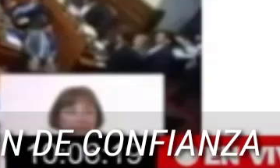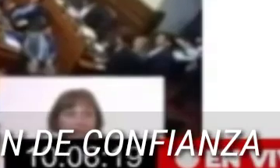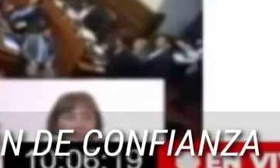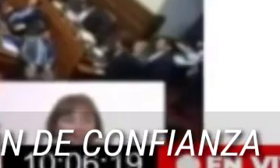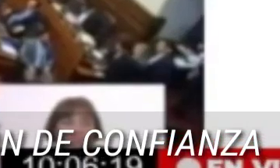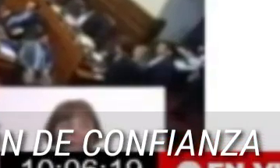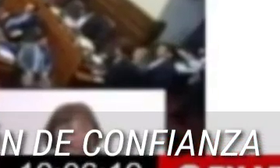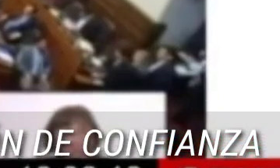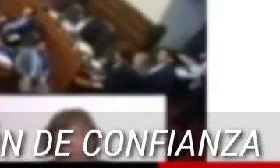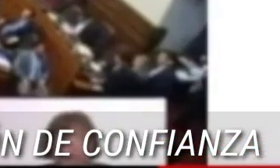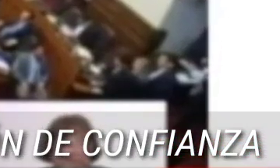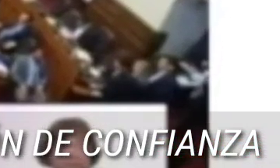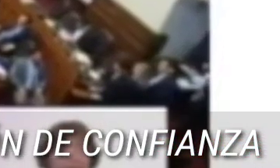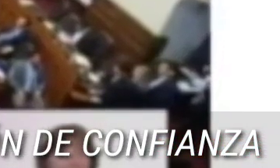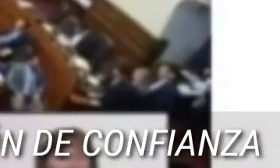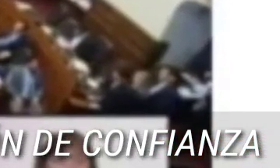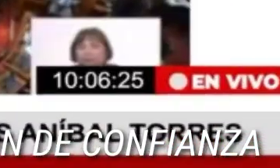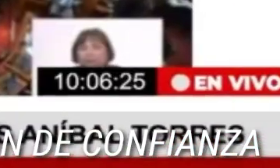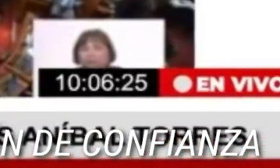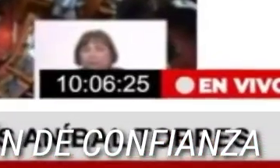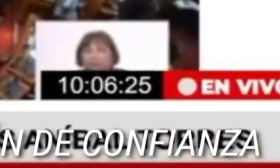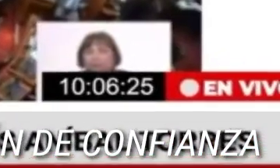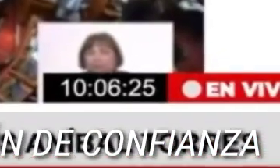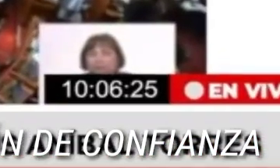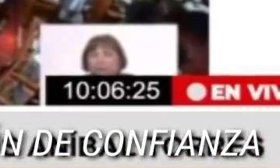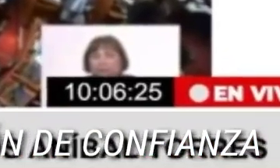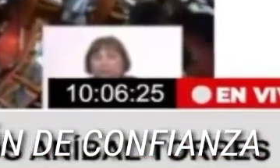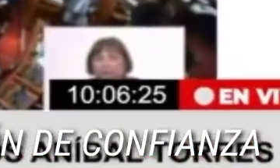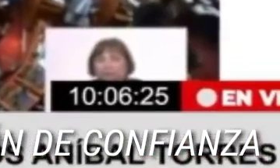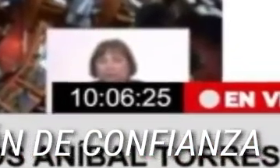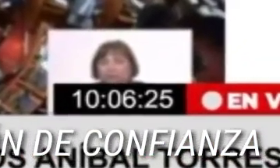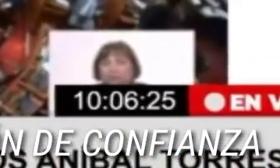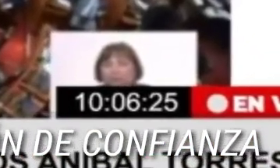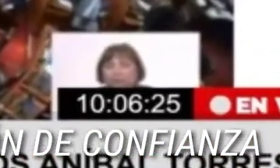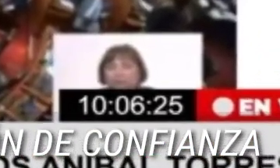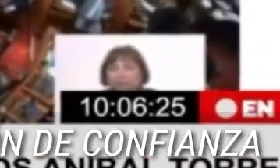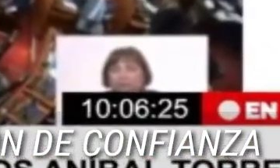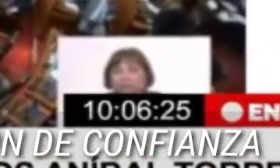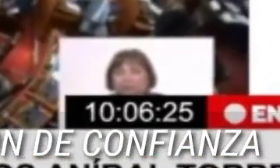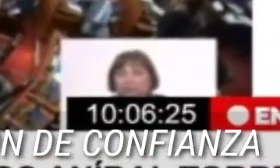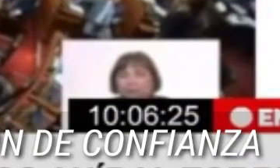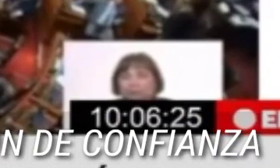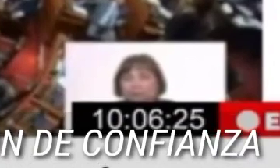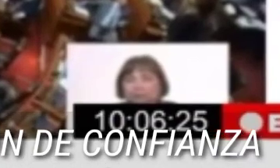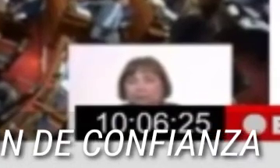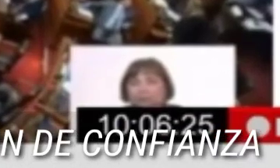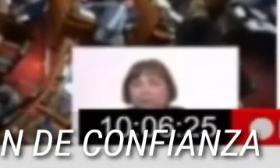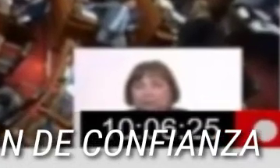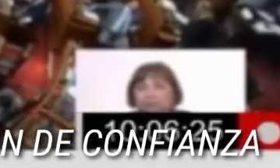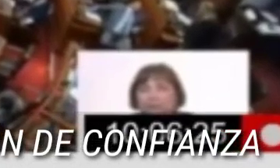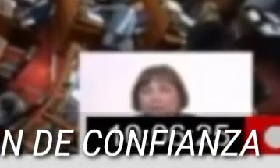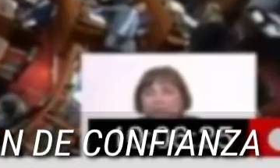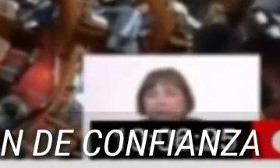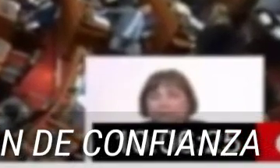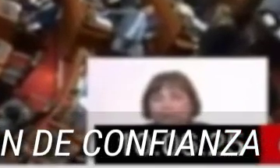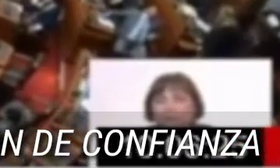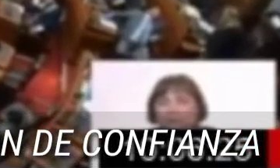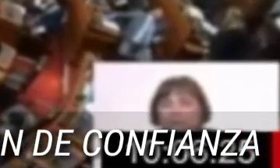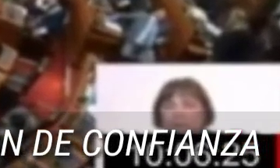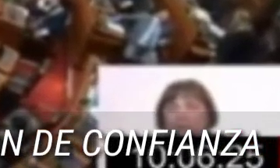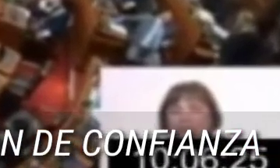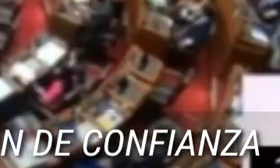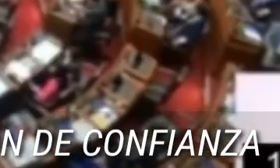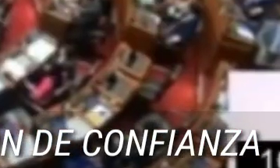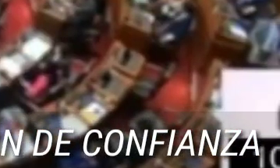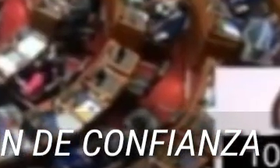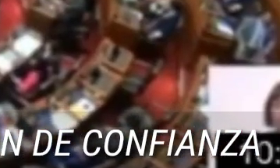sensor artículos 40 44 de la ley 26 300 ley de los derechos de participación y control ciudadana llamada